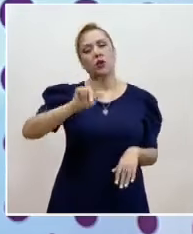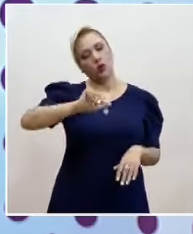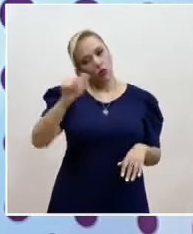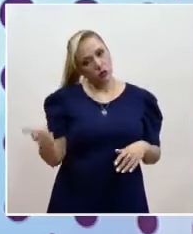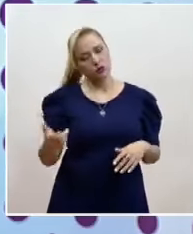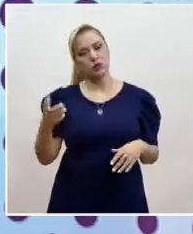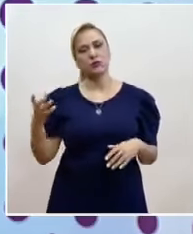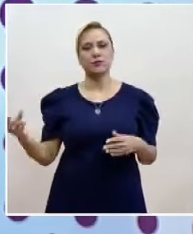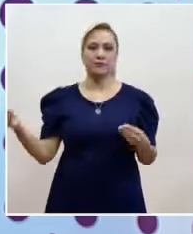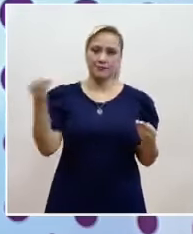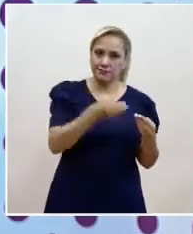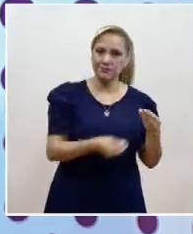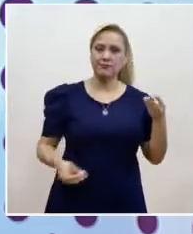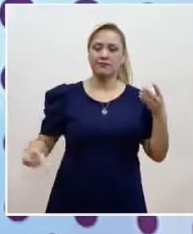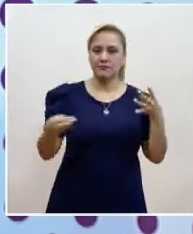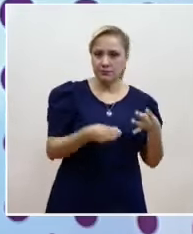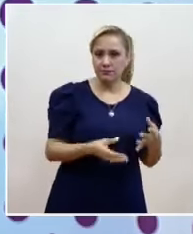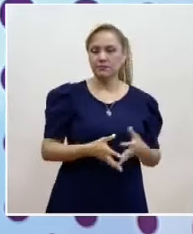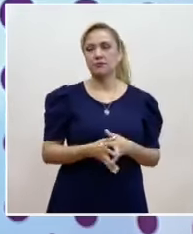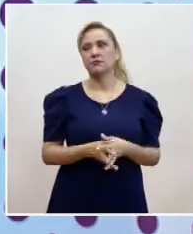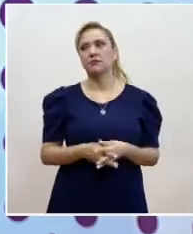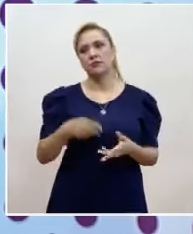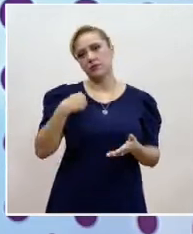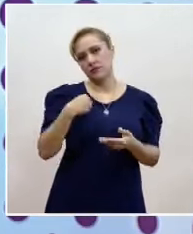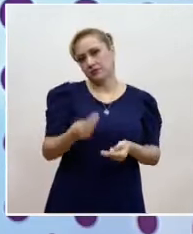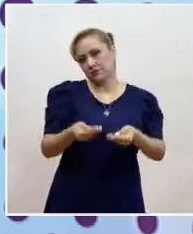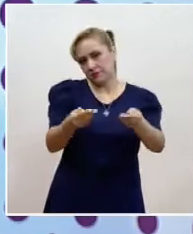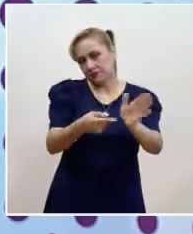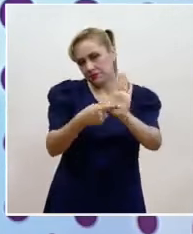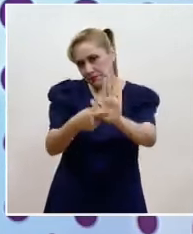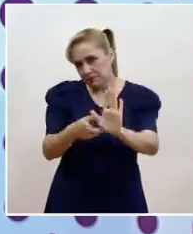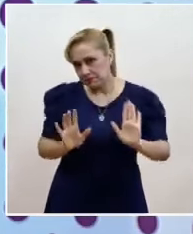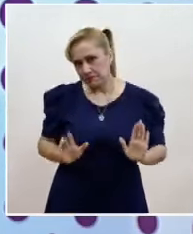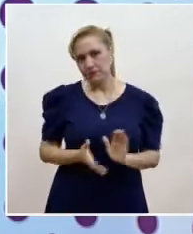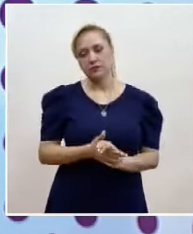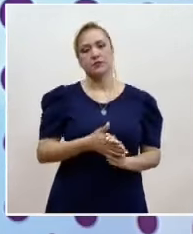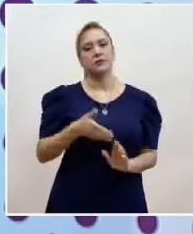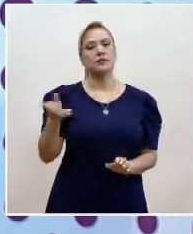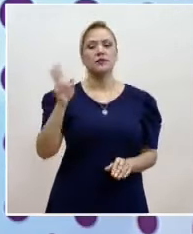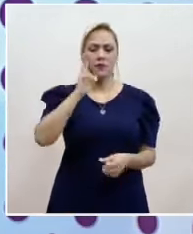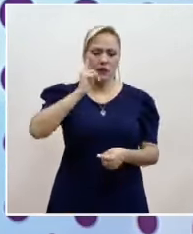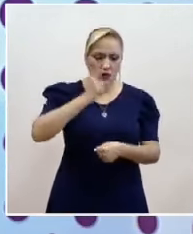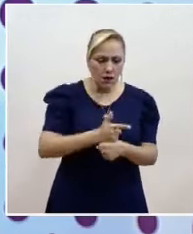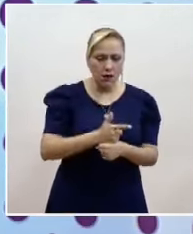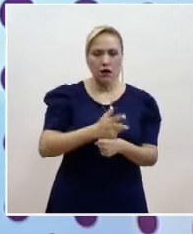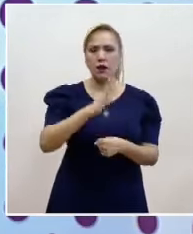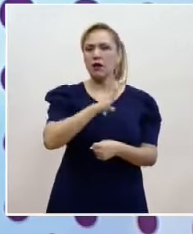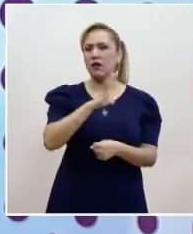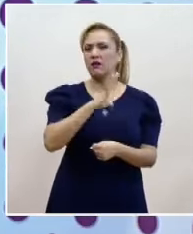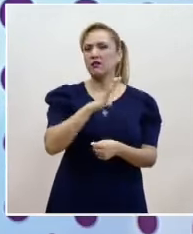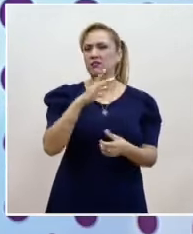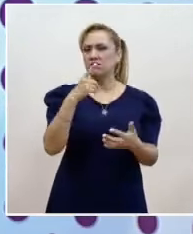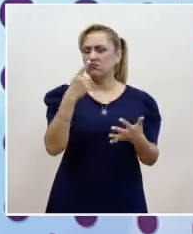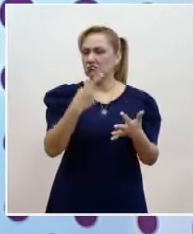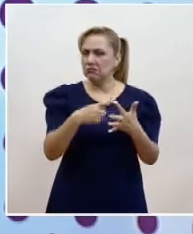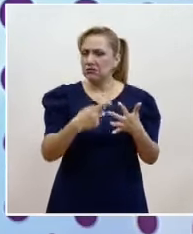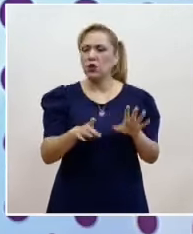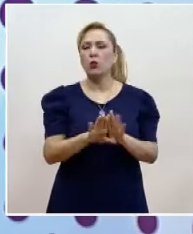¿no? Ahí solo lo apunto. En este estudio nos preocupamos de algunos elementos de un indicador que